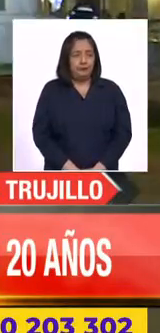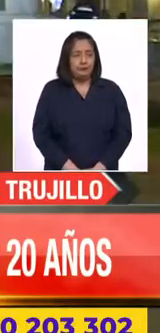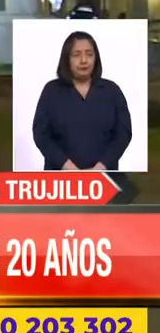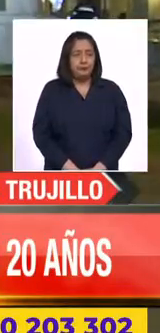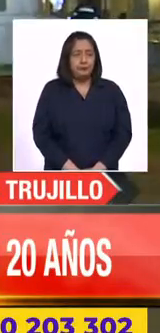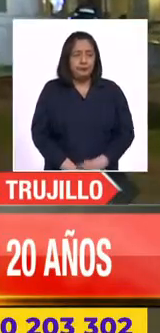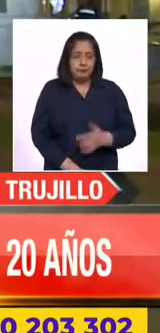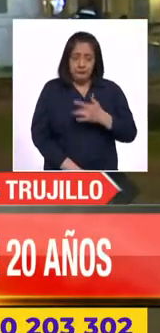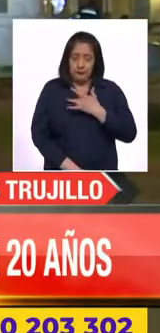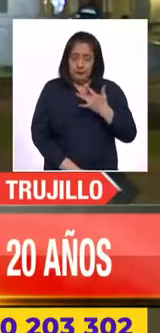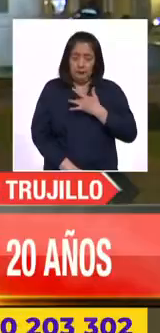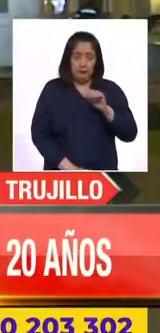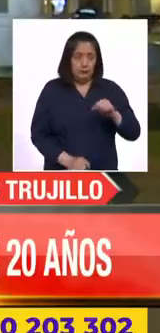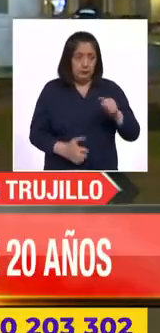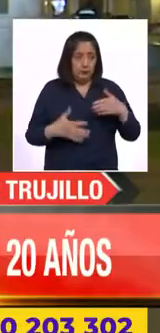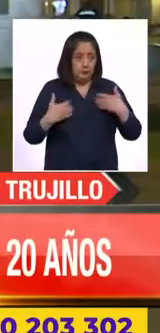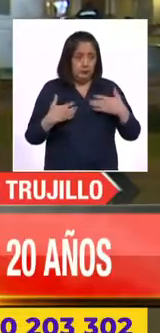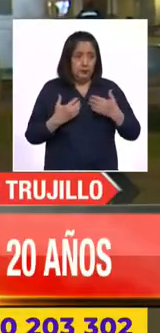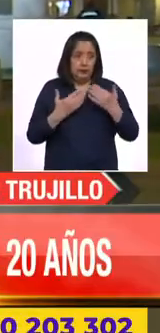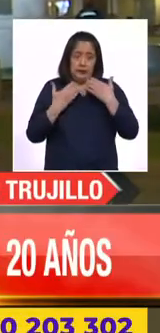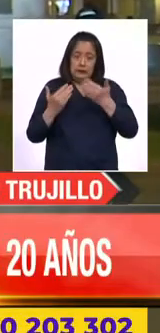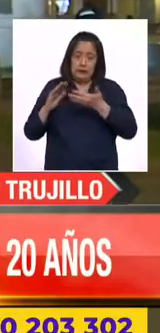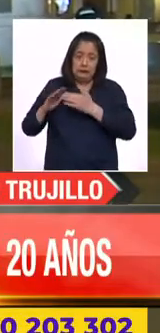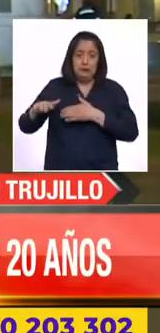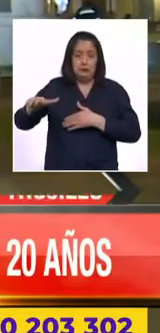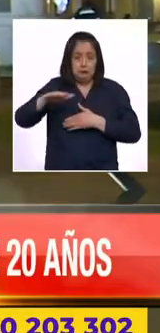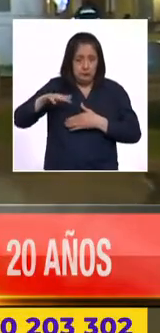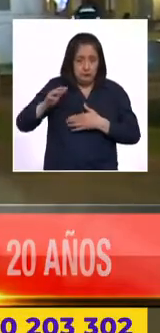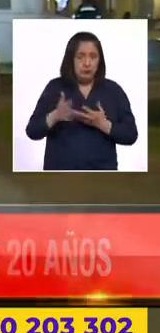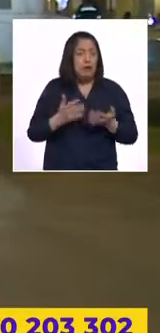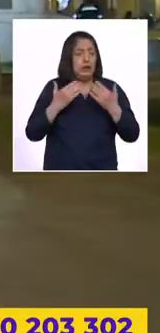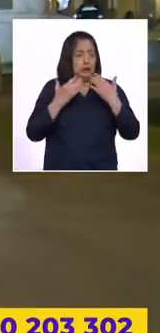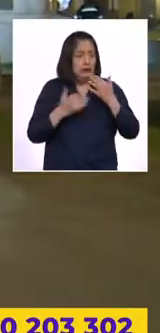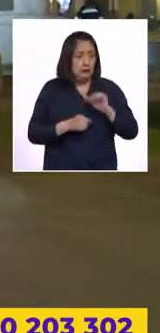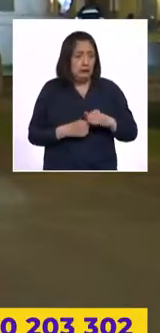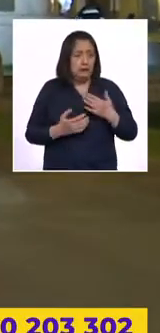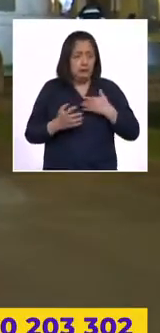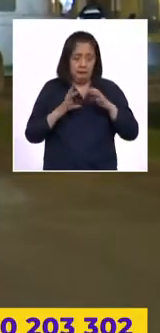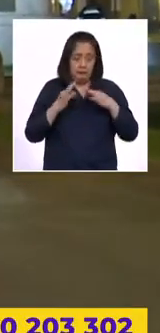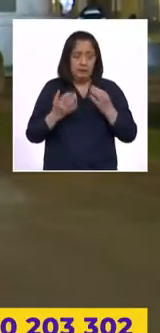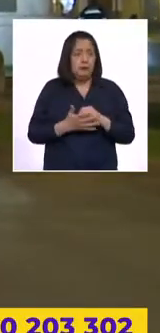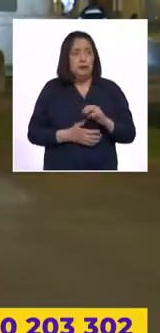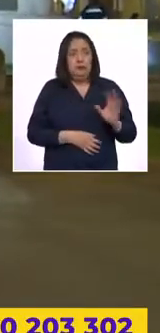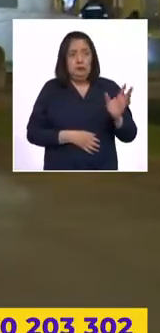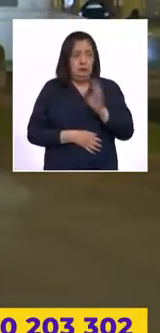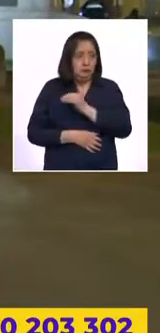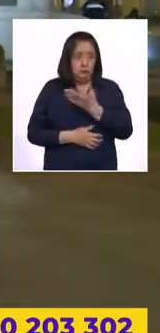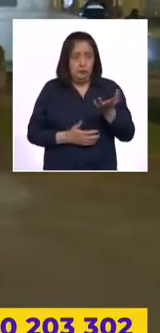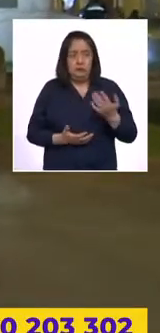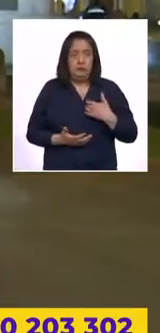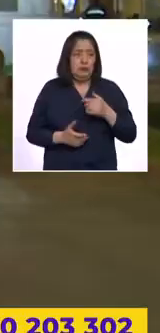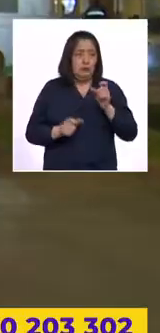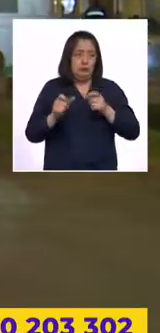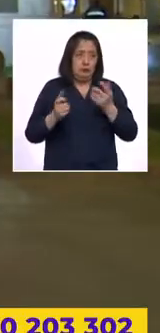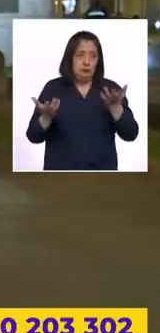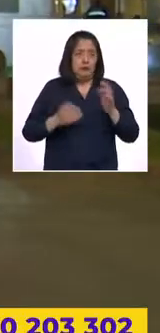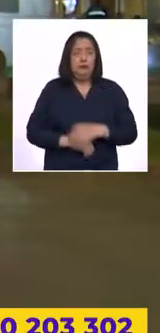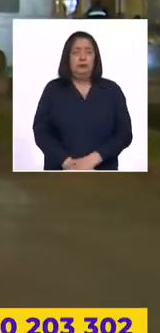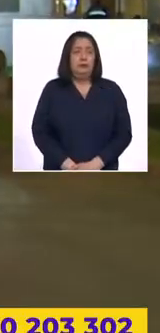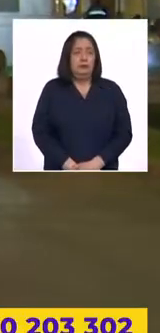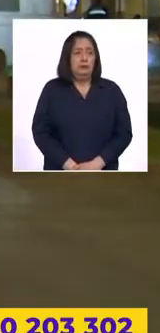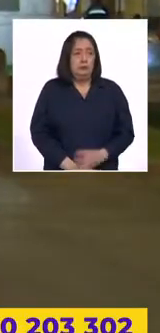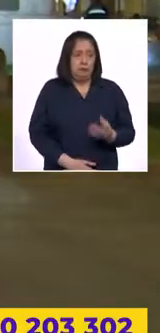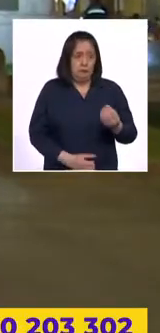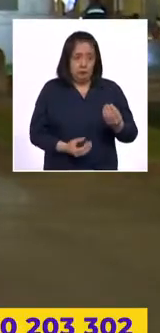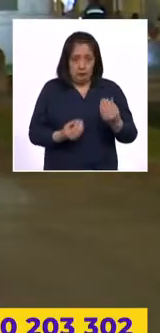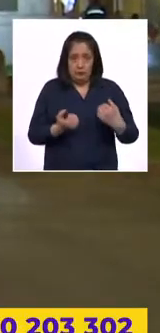Me siento muy contento, muy agradecido con mi pueblo, muy agradecido con mi familia, con todo mi público en general,